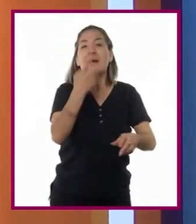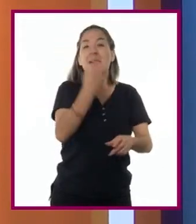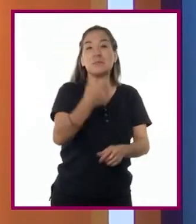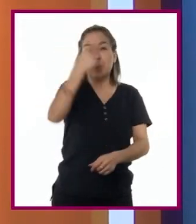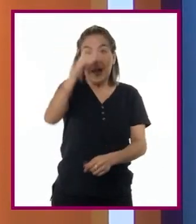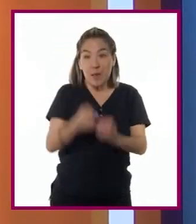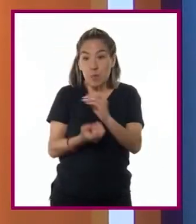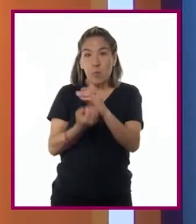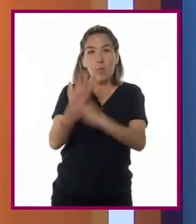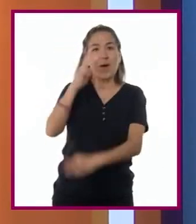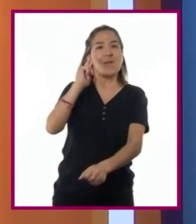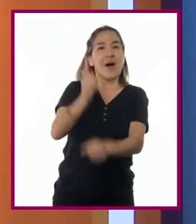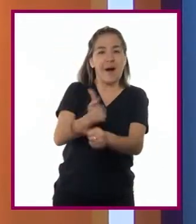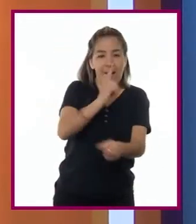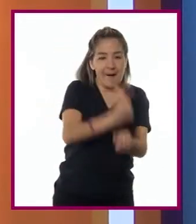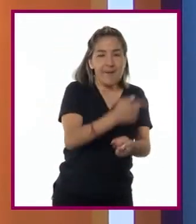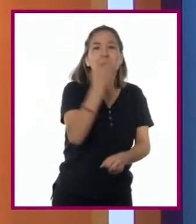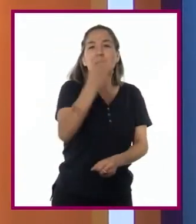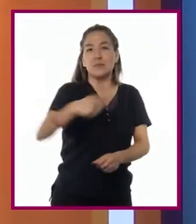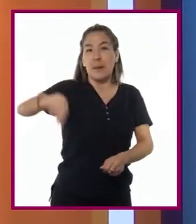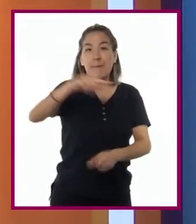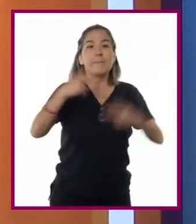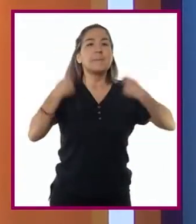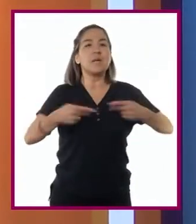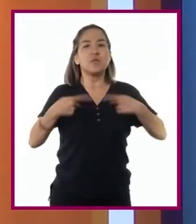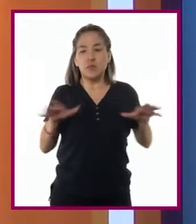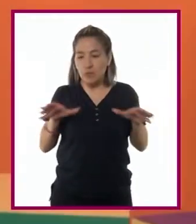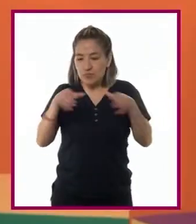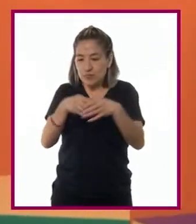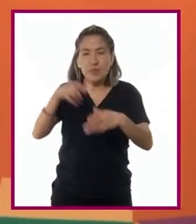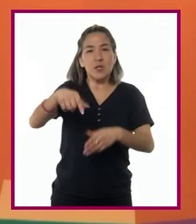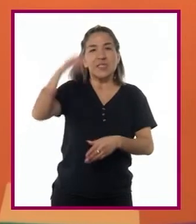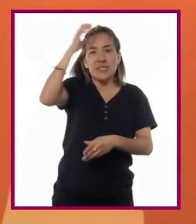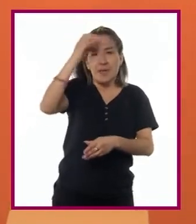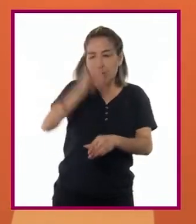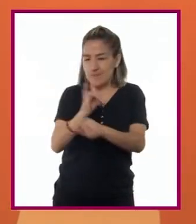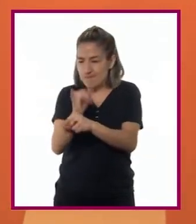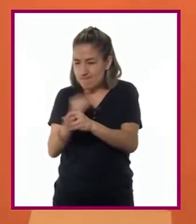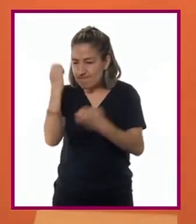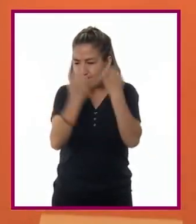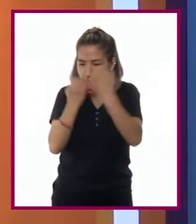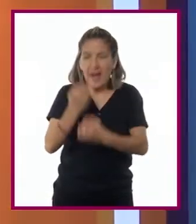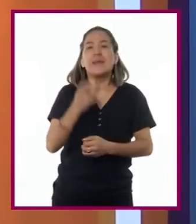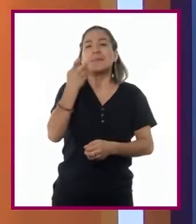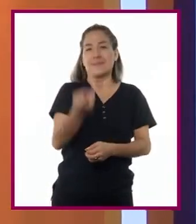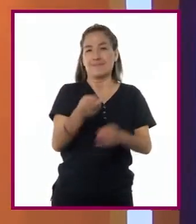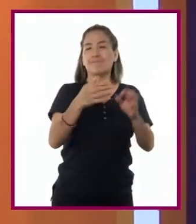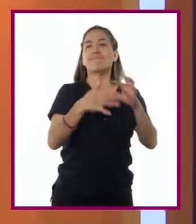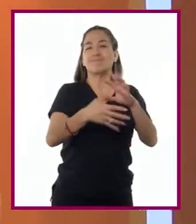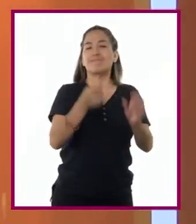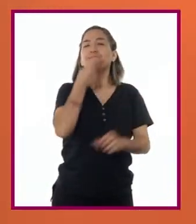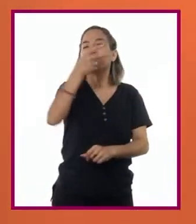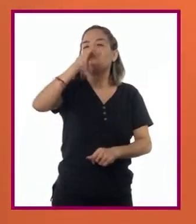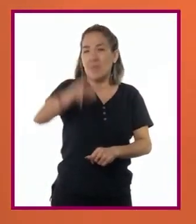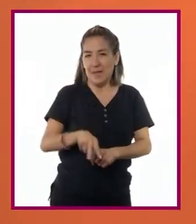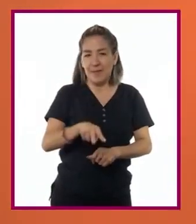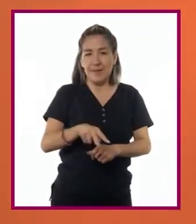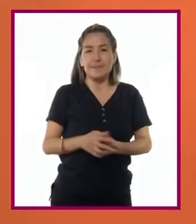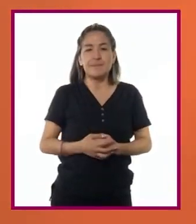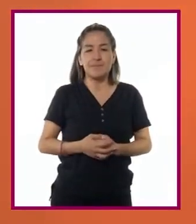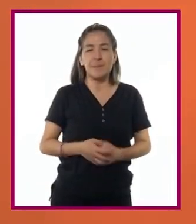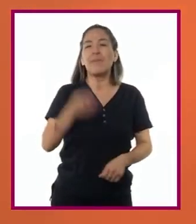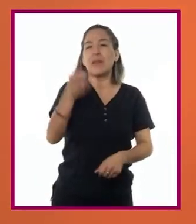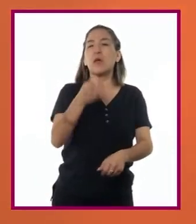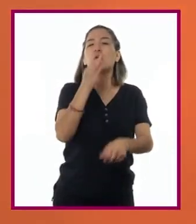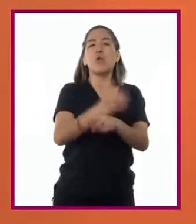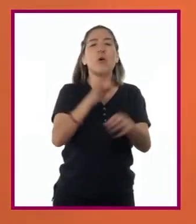descubrimientos puedan ser evaluados por la comunidad científica. Maestra Janet, ya que mencionamos una idea